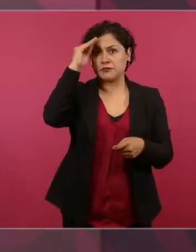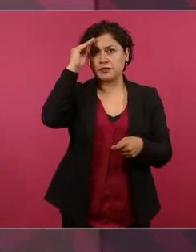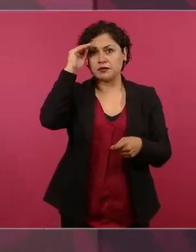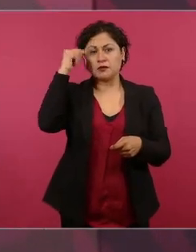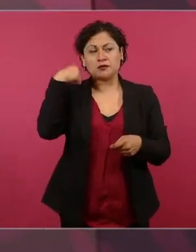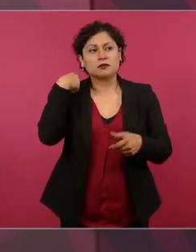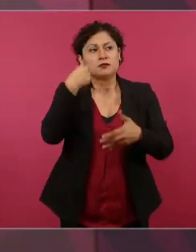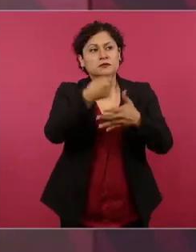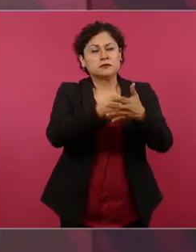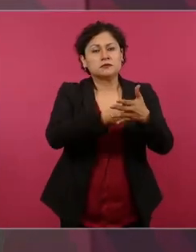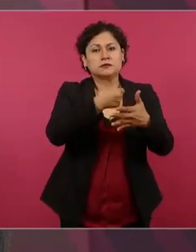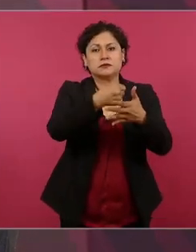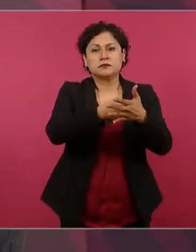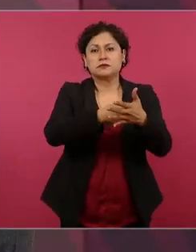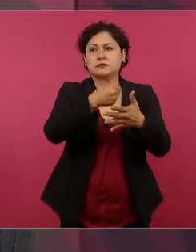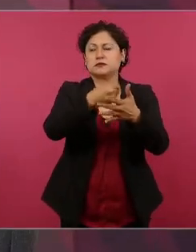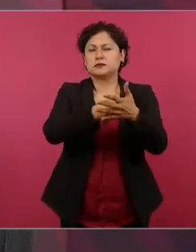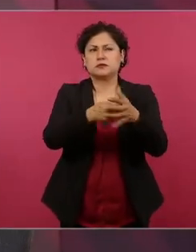no mantener